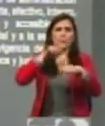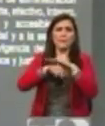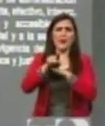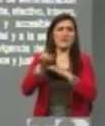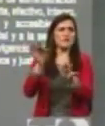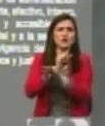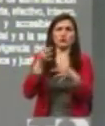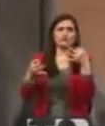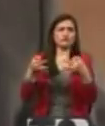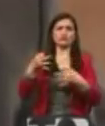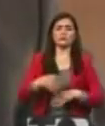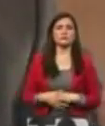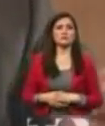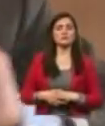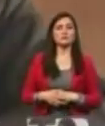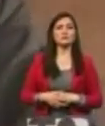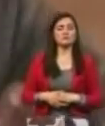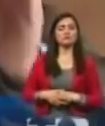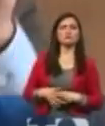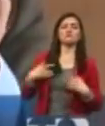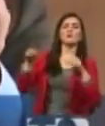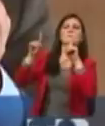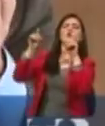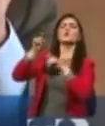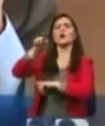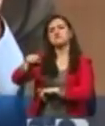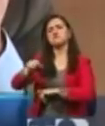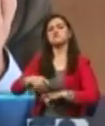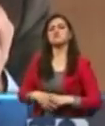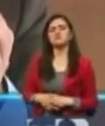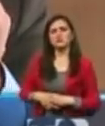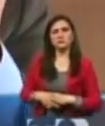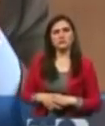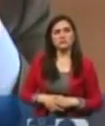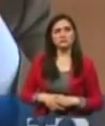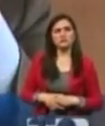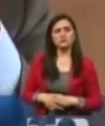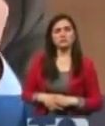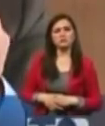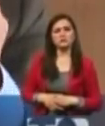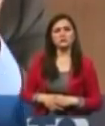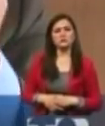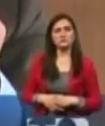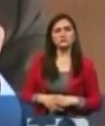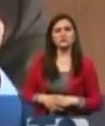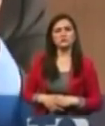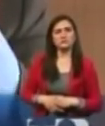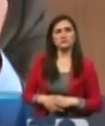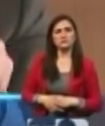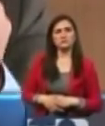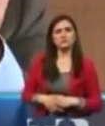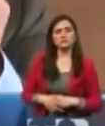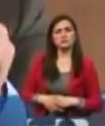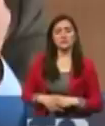a la función judicial. Yo quiero saber si fueron o no fueron con la disposición